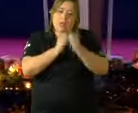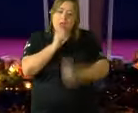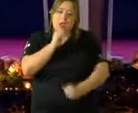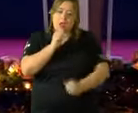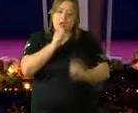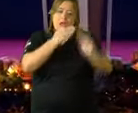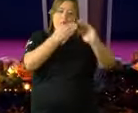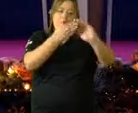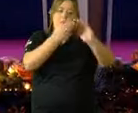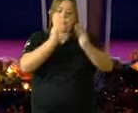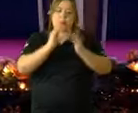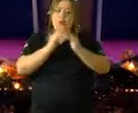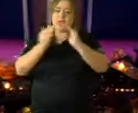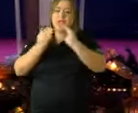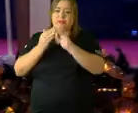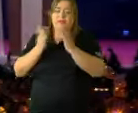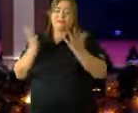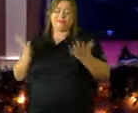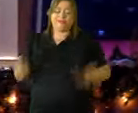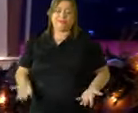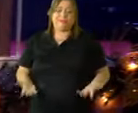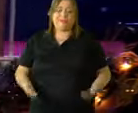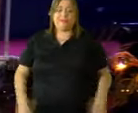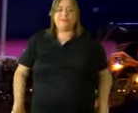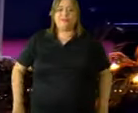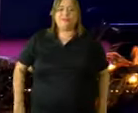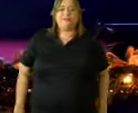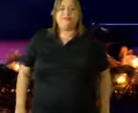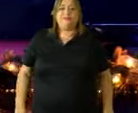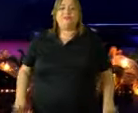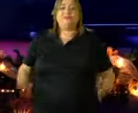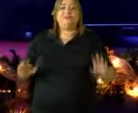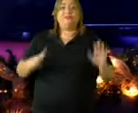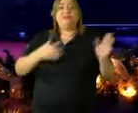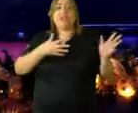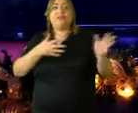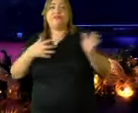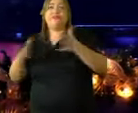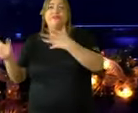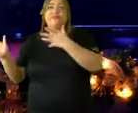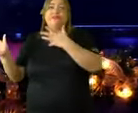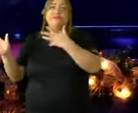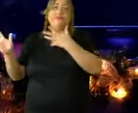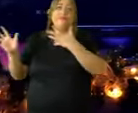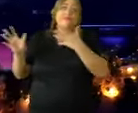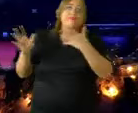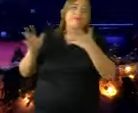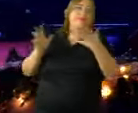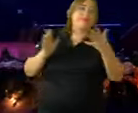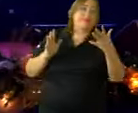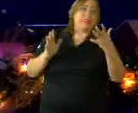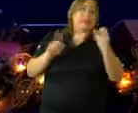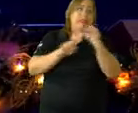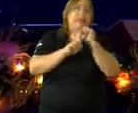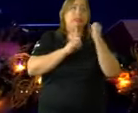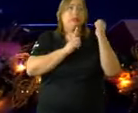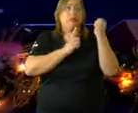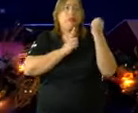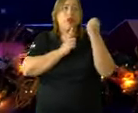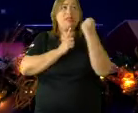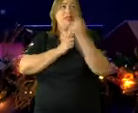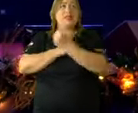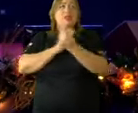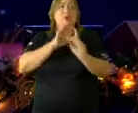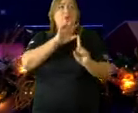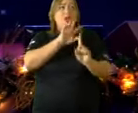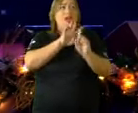ni tiene, que se deja llevar como las olas del mar por las circunstancias que están aconteciendo